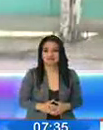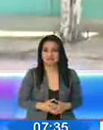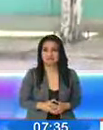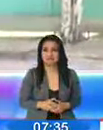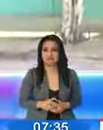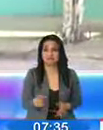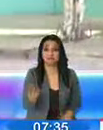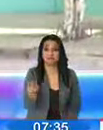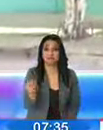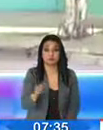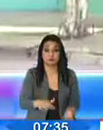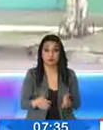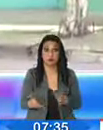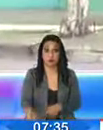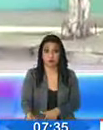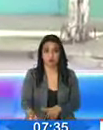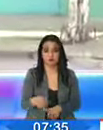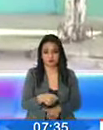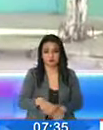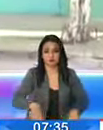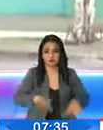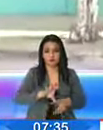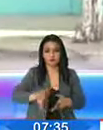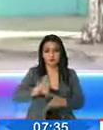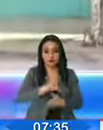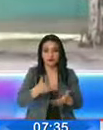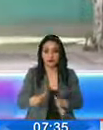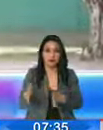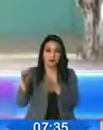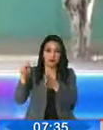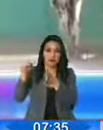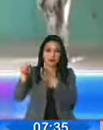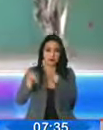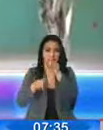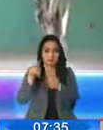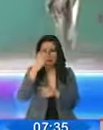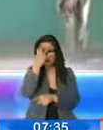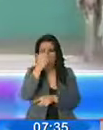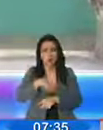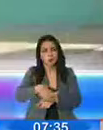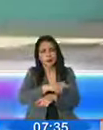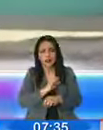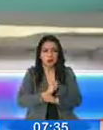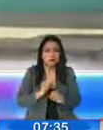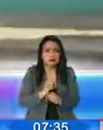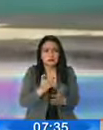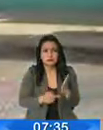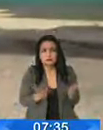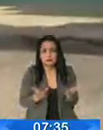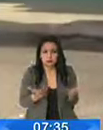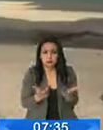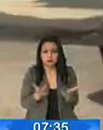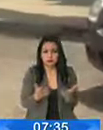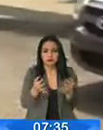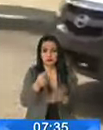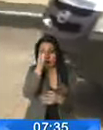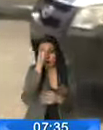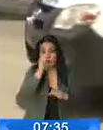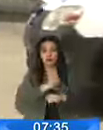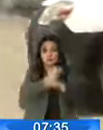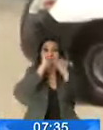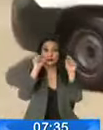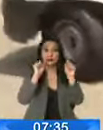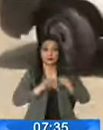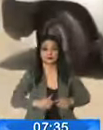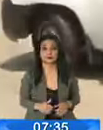del menor de edad fue retirado de ese sitio, donde muchos estaban preocupados por lo que ocurrió aquí la mañana de ese domingo,